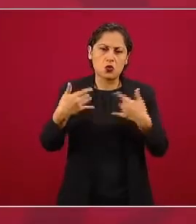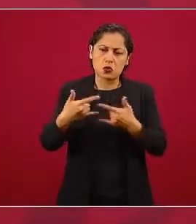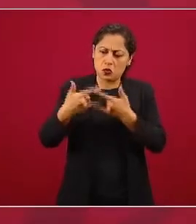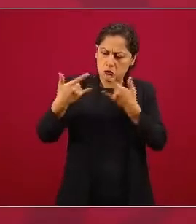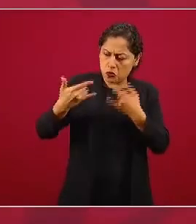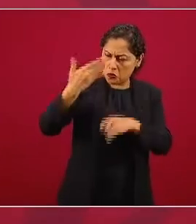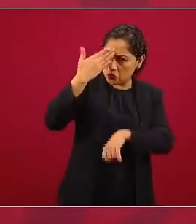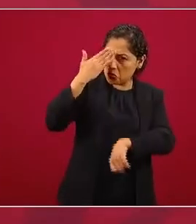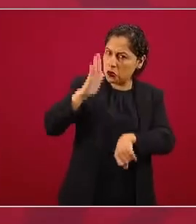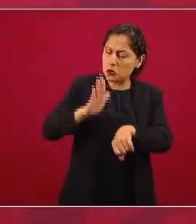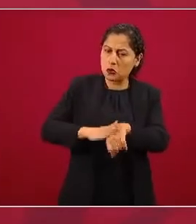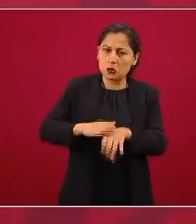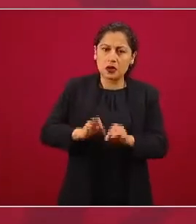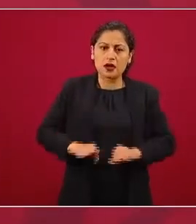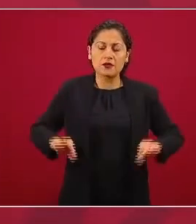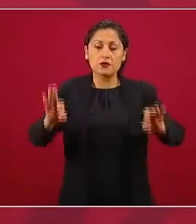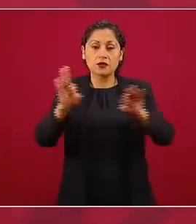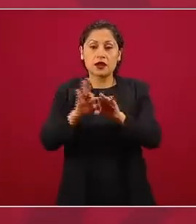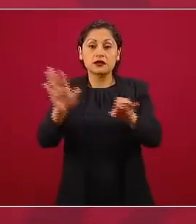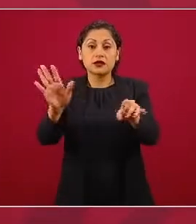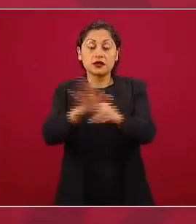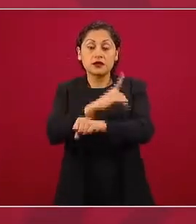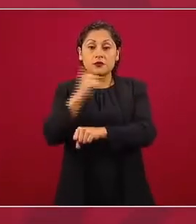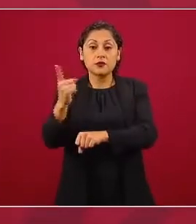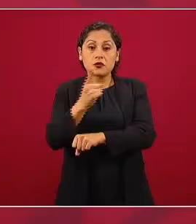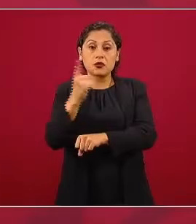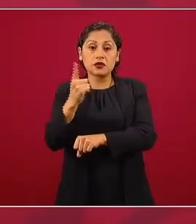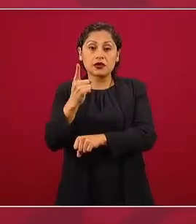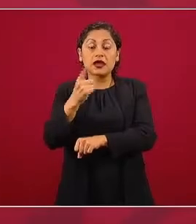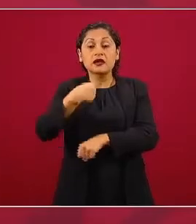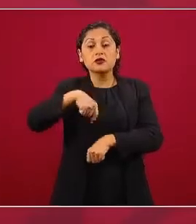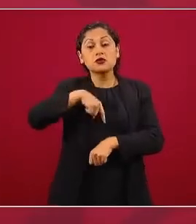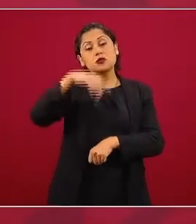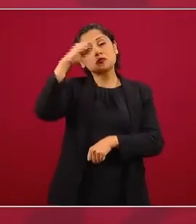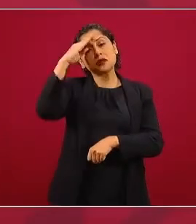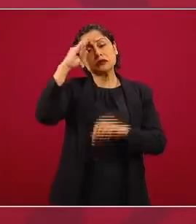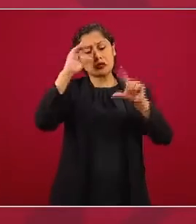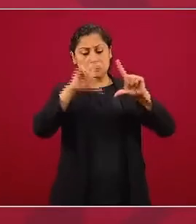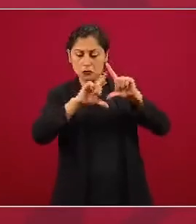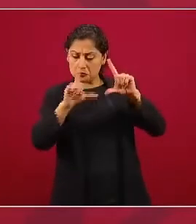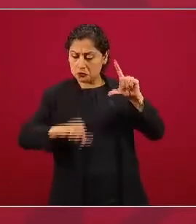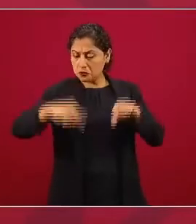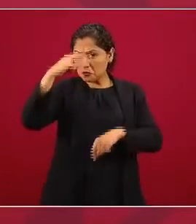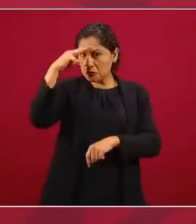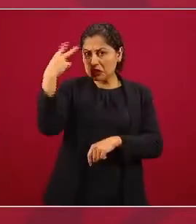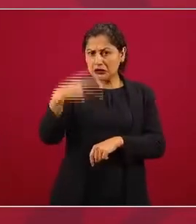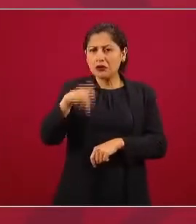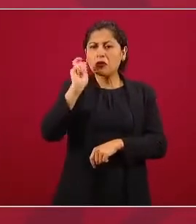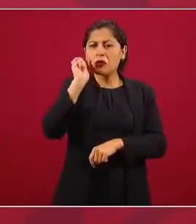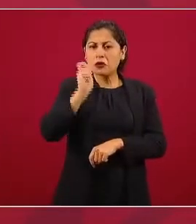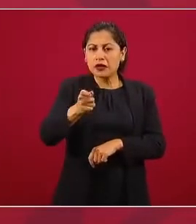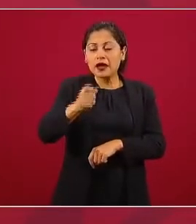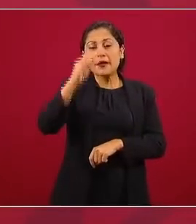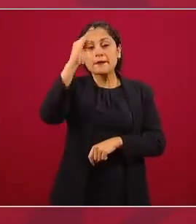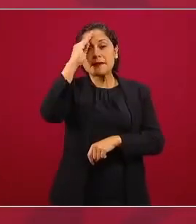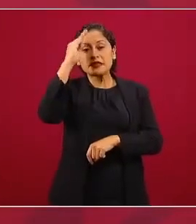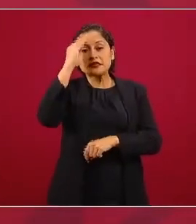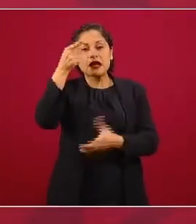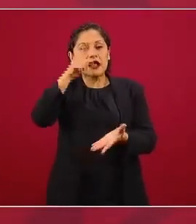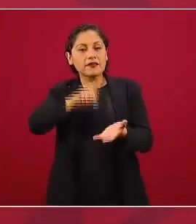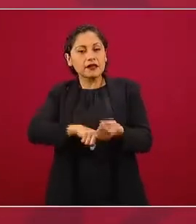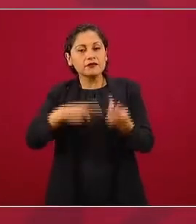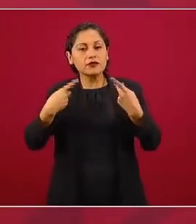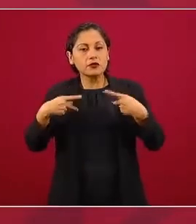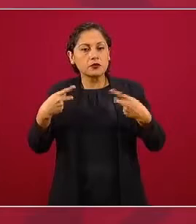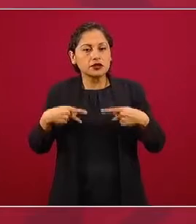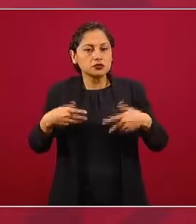Pensar en México es pensar en sus trabajadores, pensar en su gente, y hacerlo a través de acciones